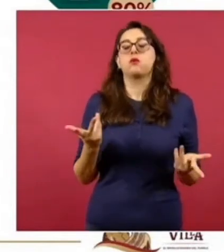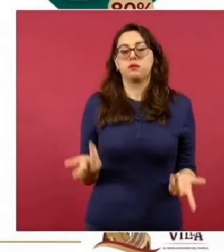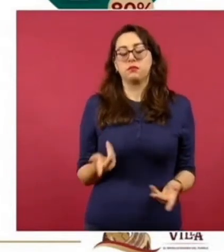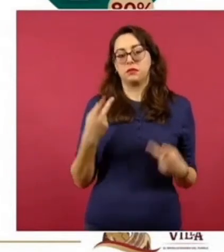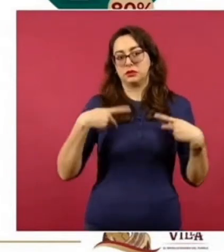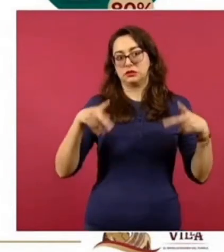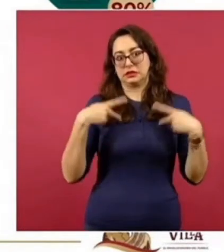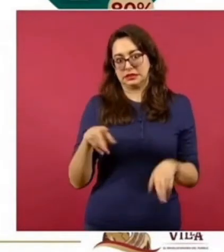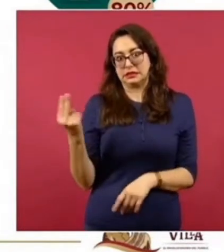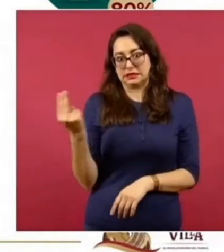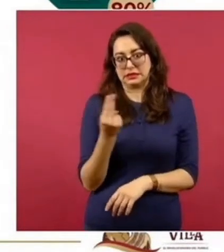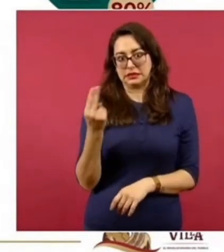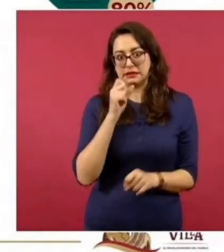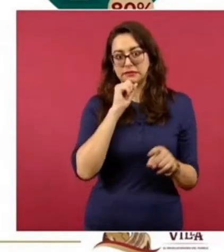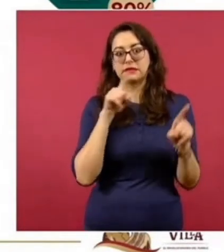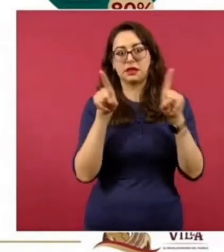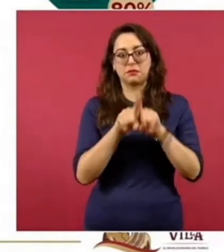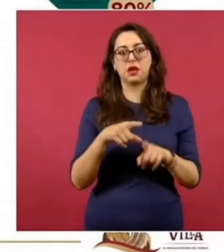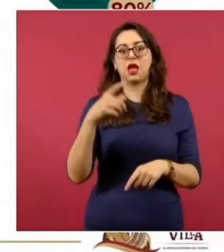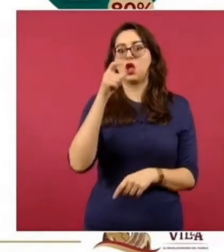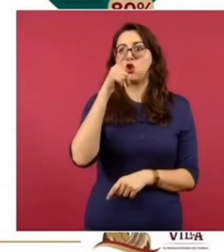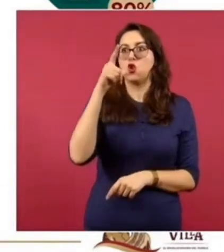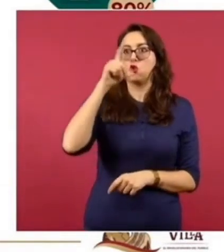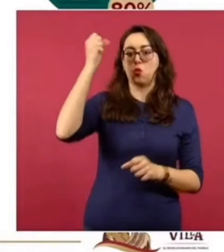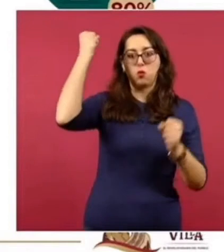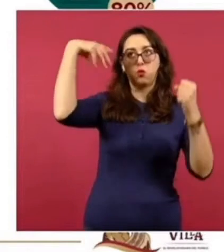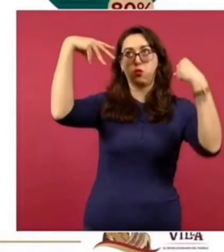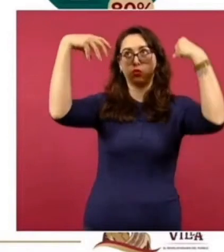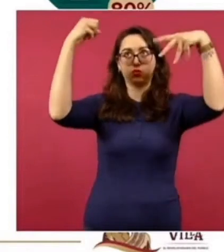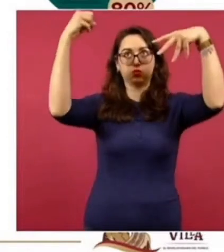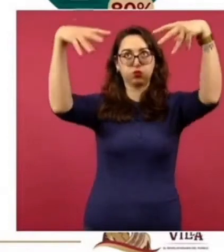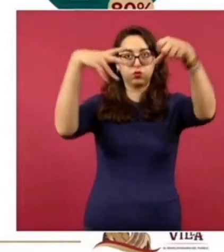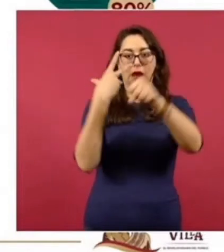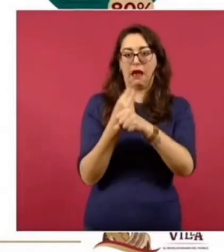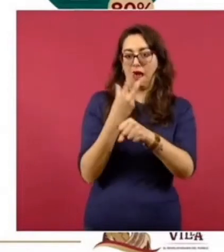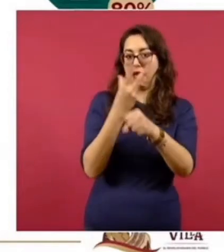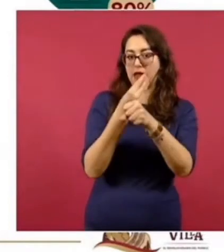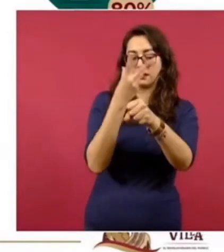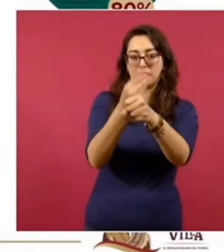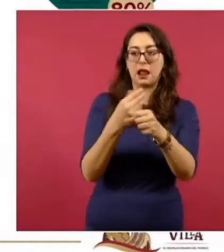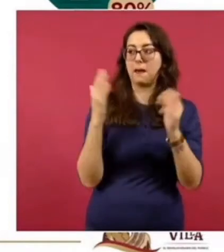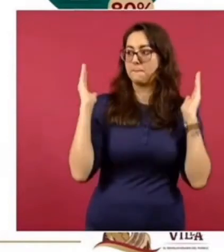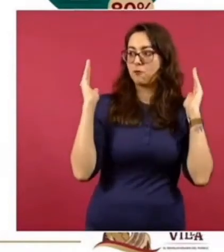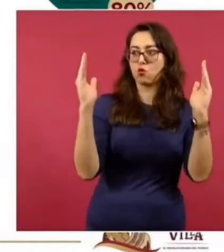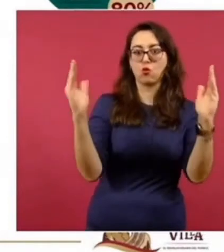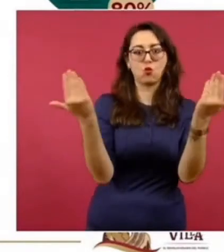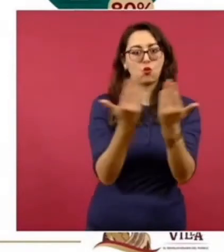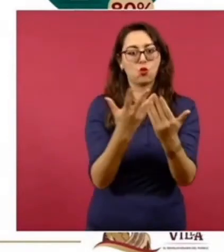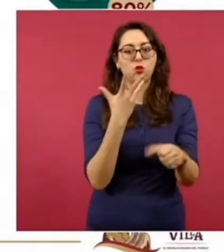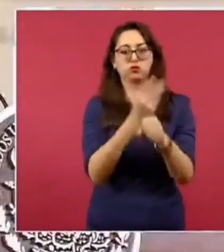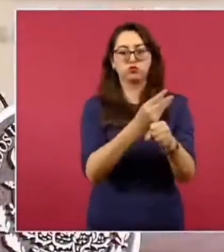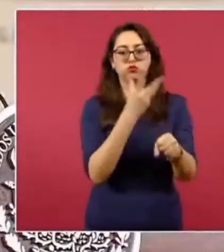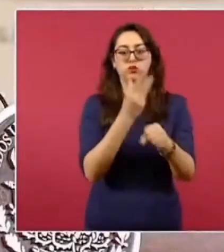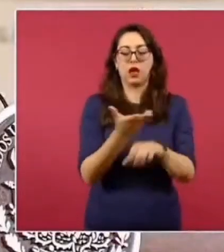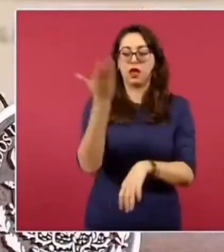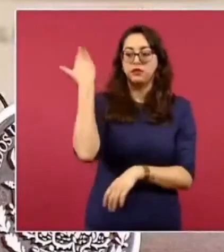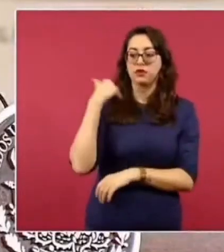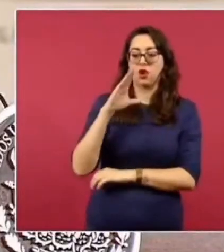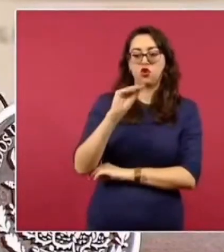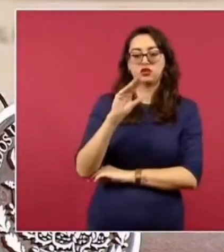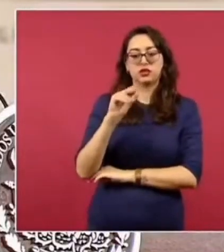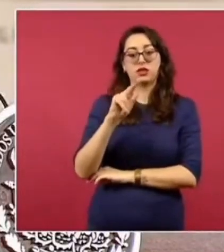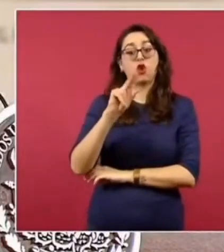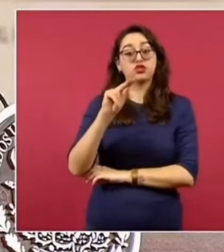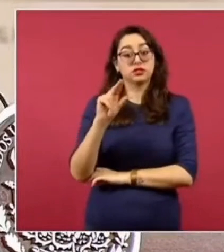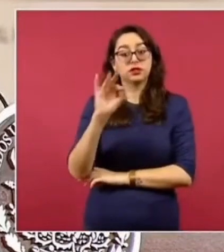lo reclamaba. Se cambiaron lámparas de techo, se pintaron paredes, se reparó la tabla roca dañada en muros, y el abasto pasó del 80 al 96%.